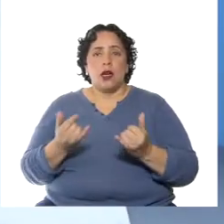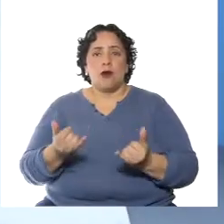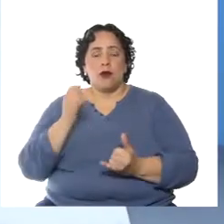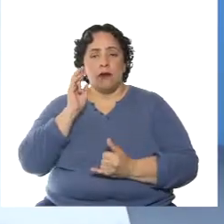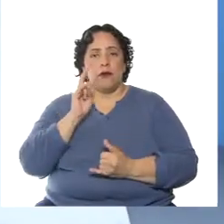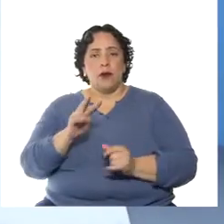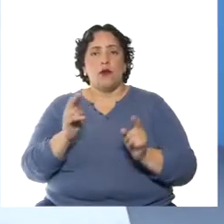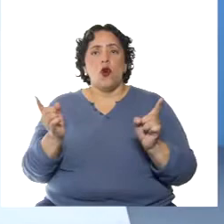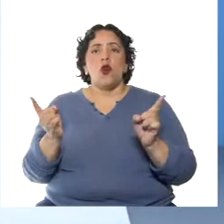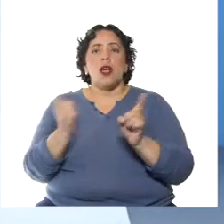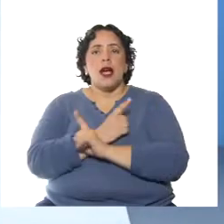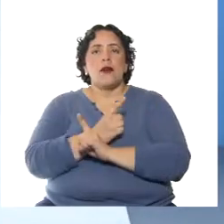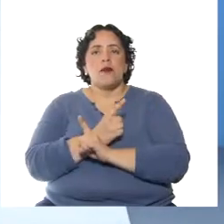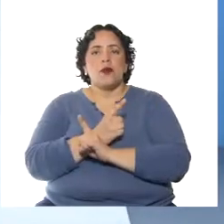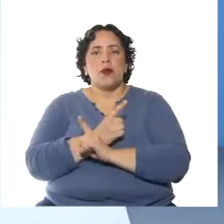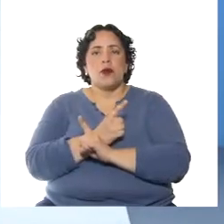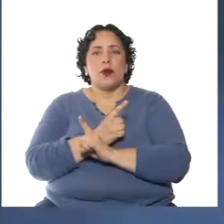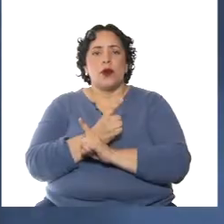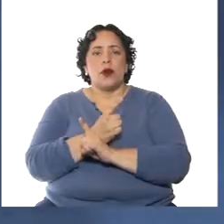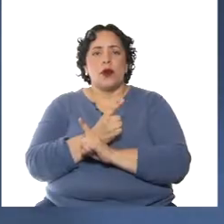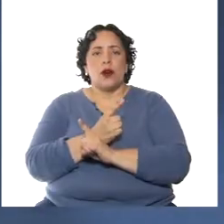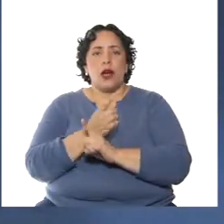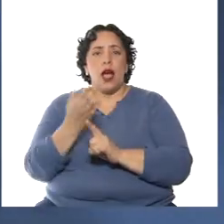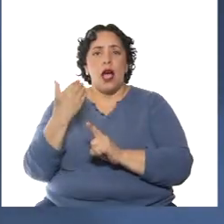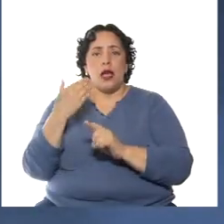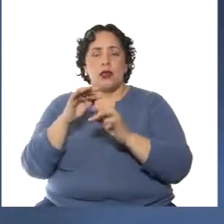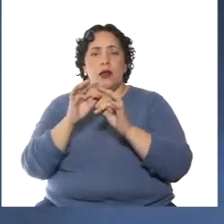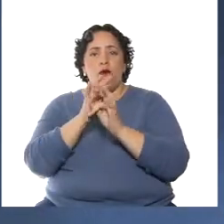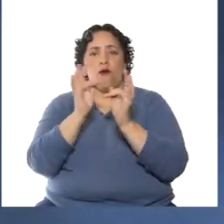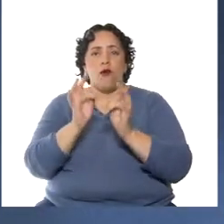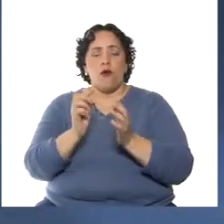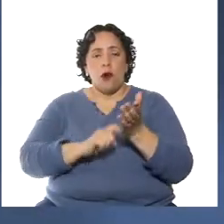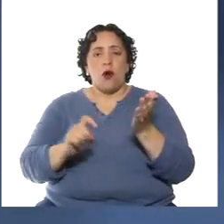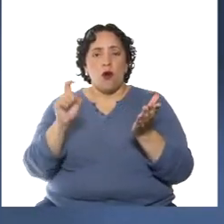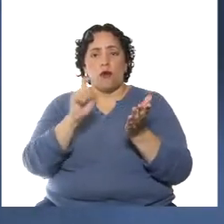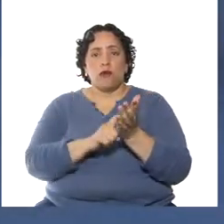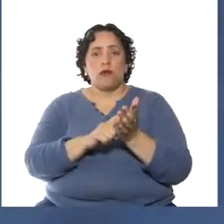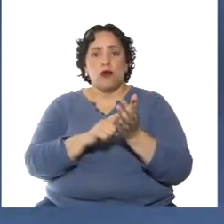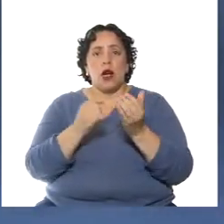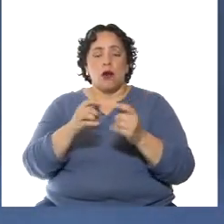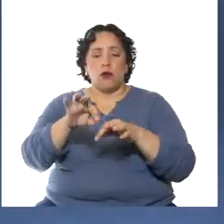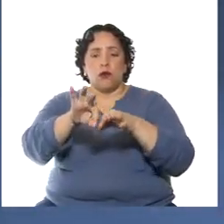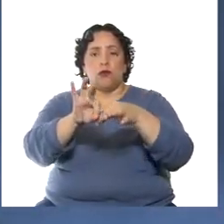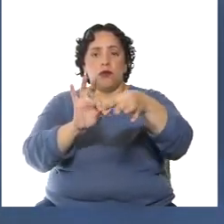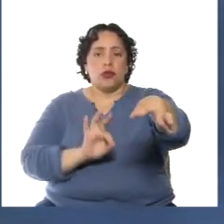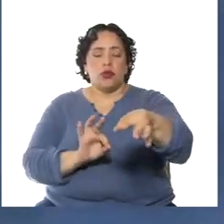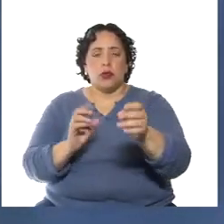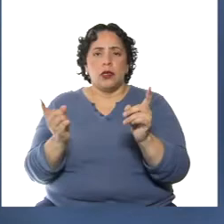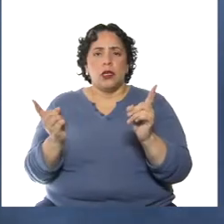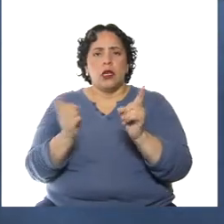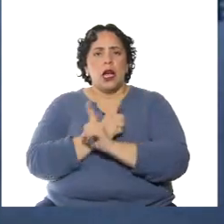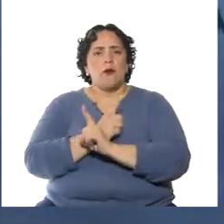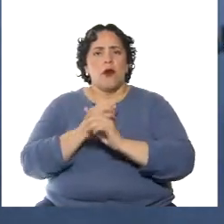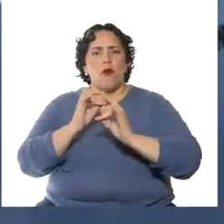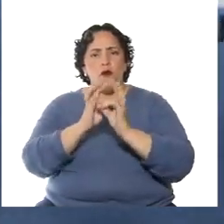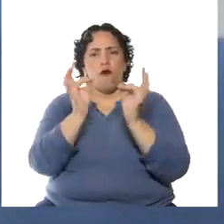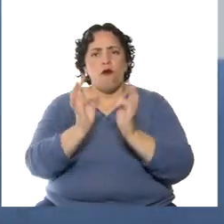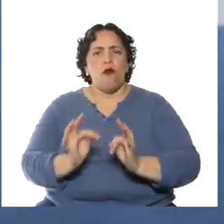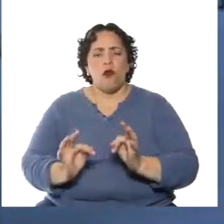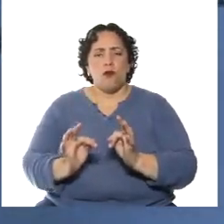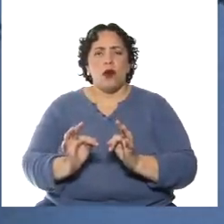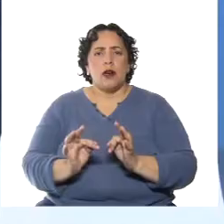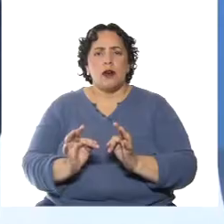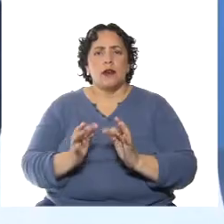hay un cambio físico. Ella estaba de esta forma completa, y al romperla cambió físicamente